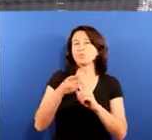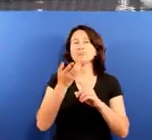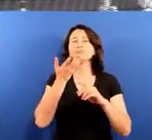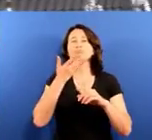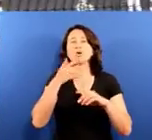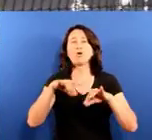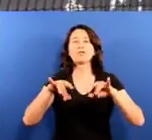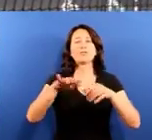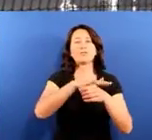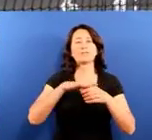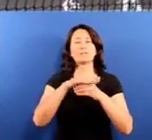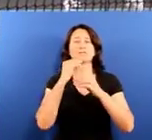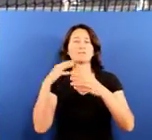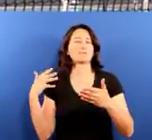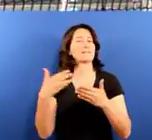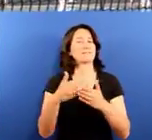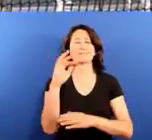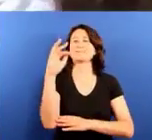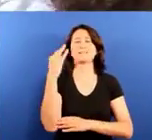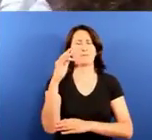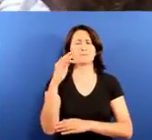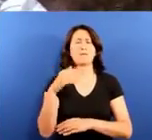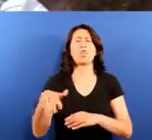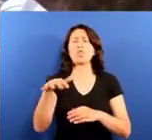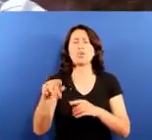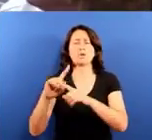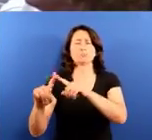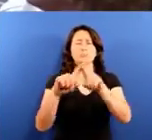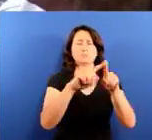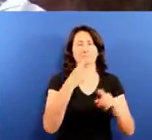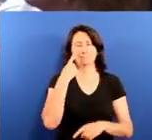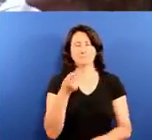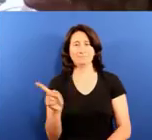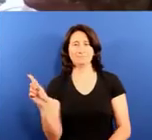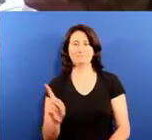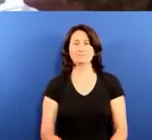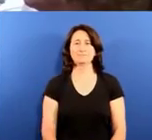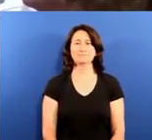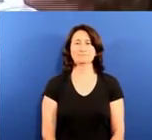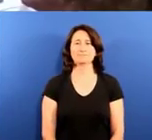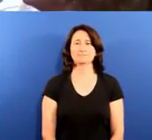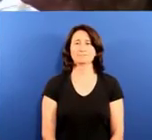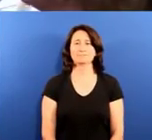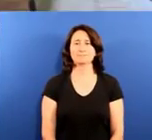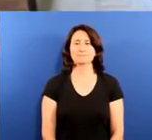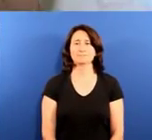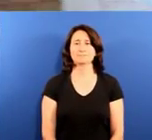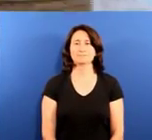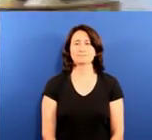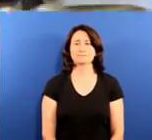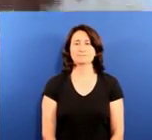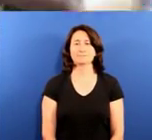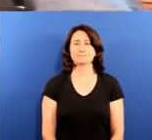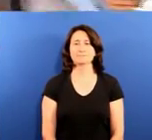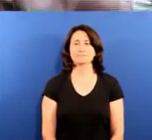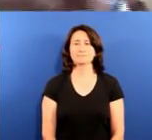muestra Bilbao, Enkarterriak, Gernika, Lekeitio y Durangaldea. La diputada foral de Acción Social, Pilar Ardanza, acompañó